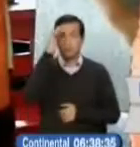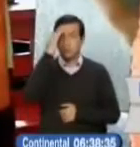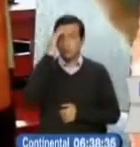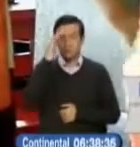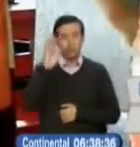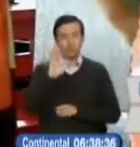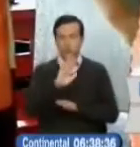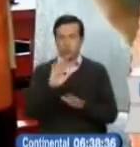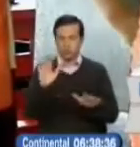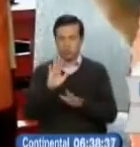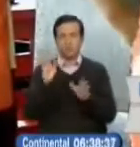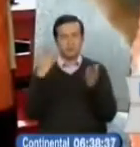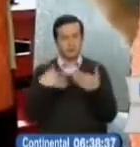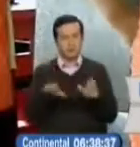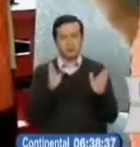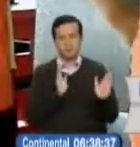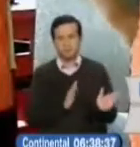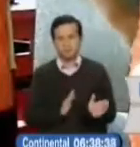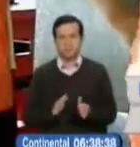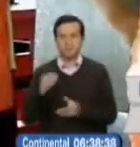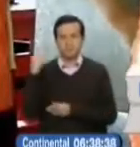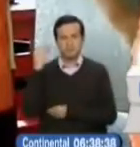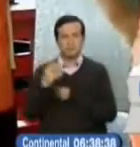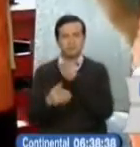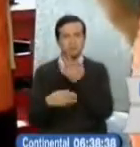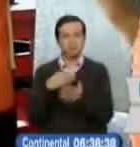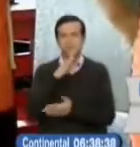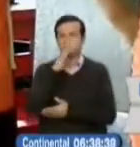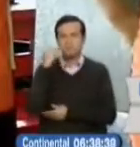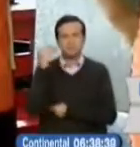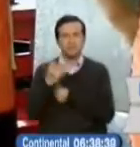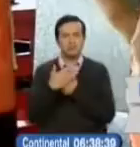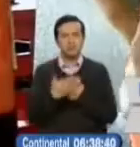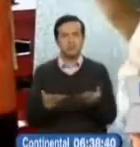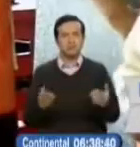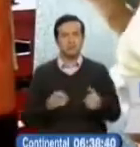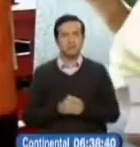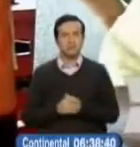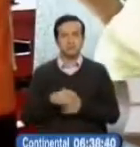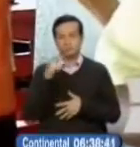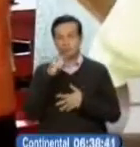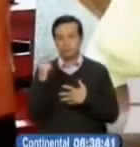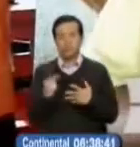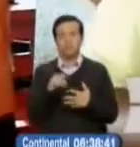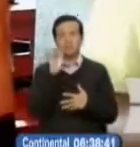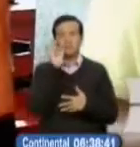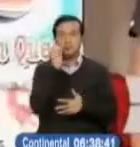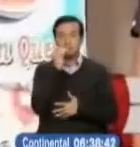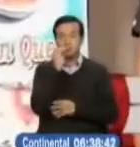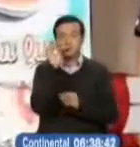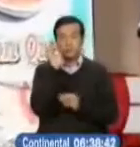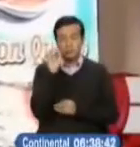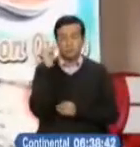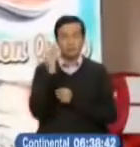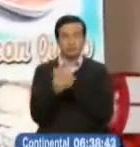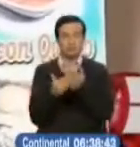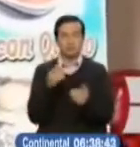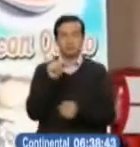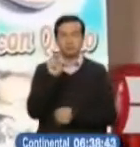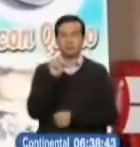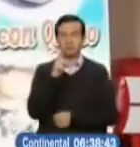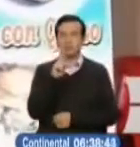que estamos preparados para ofrecerle como siempre los mejores platos de la provincia de Esmeralda.